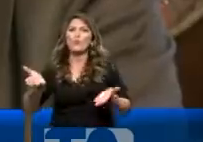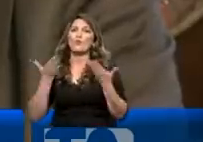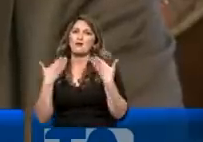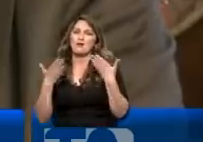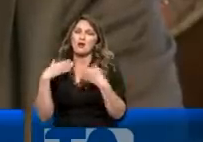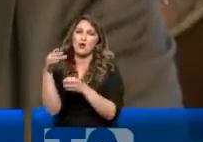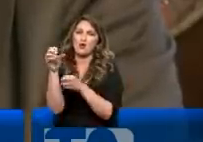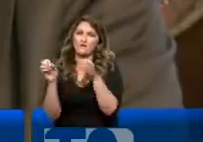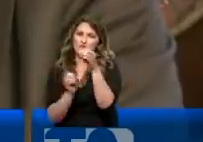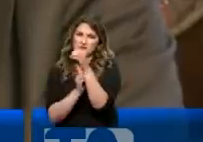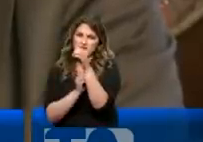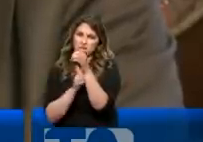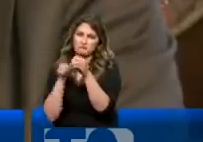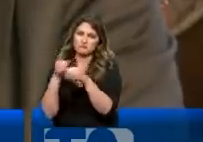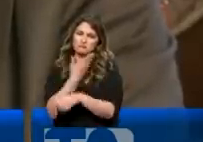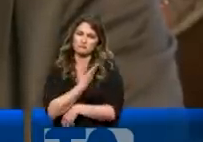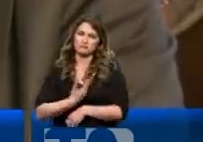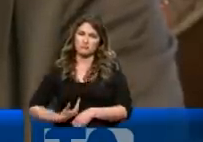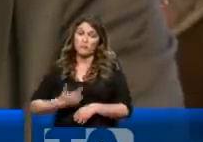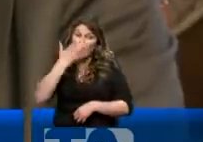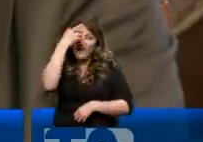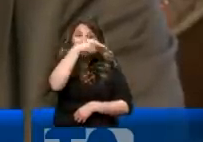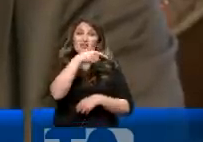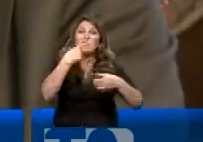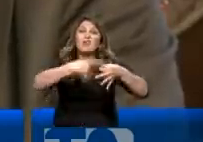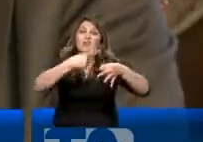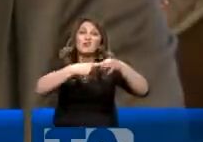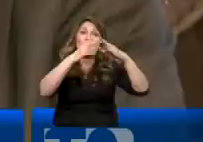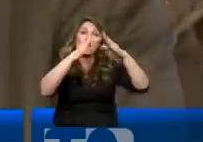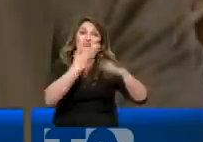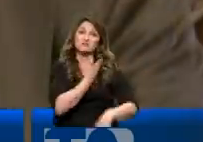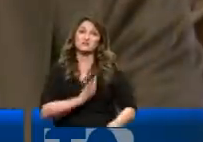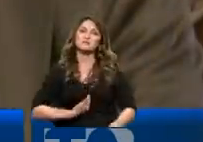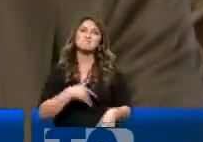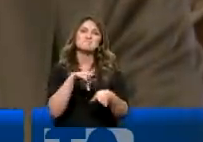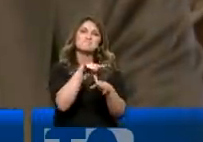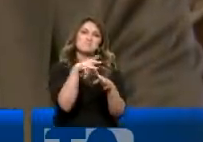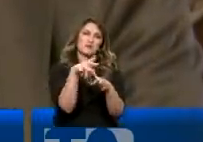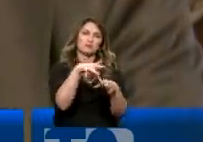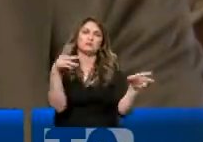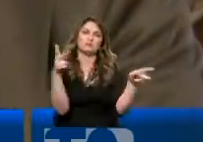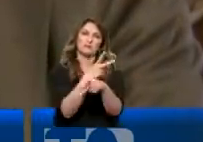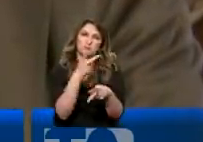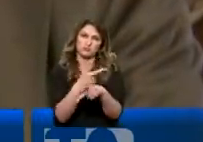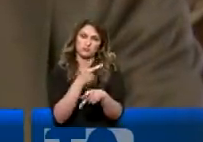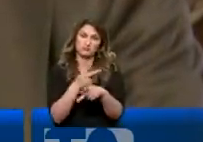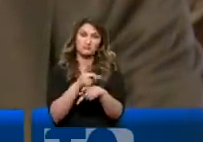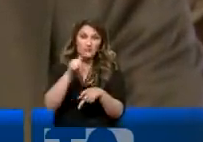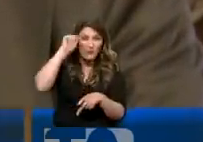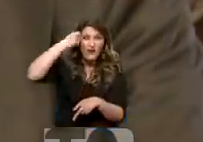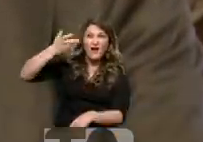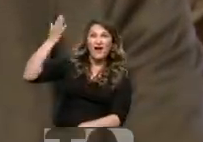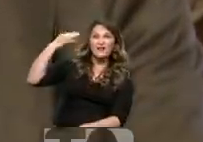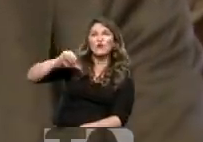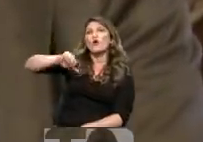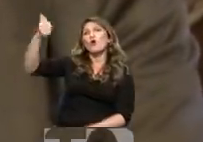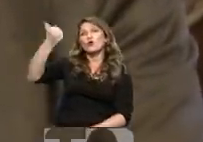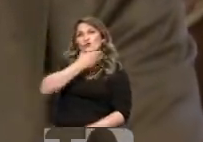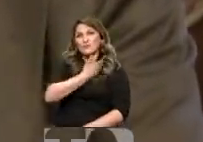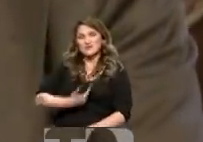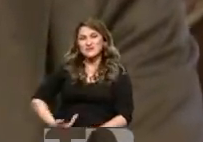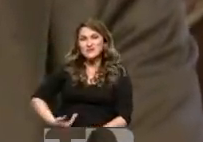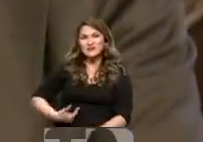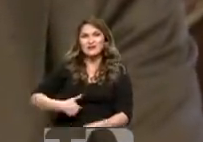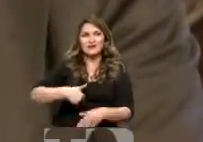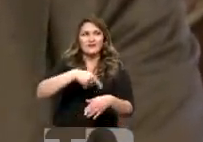vez que se le explicó y que él pudiera seguir desde otro lado del país. Debe recordar las caídas de otros presidentes, precisamente es